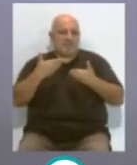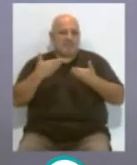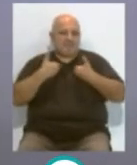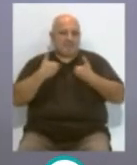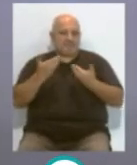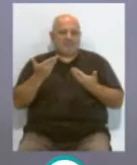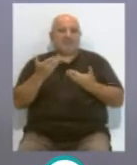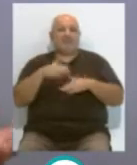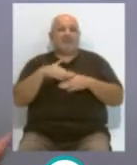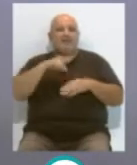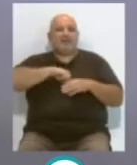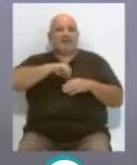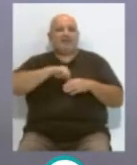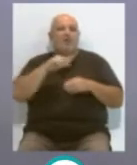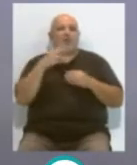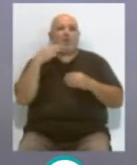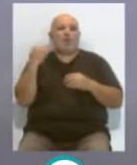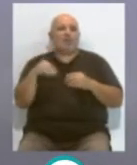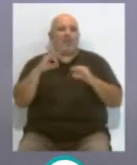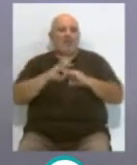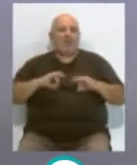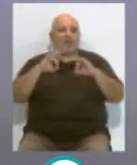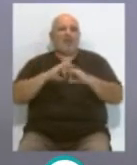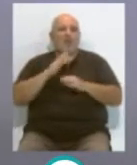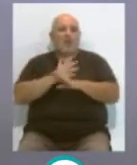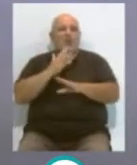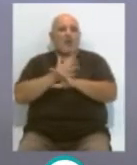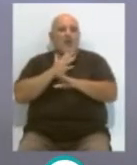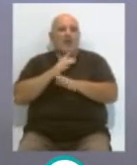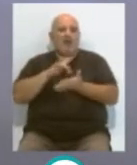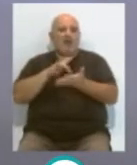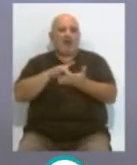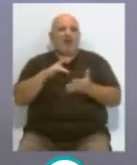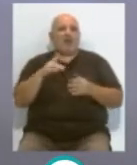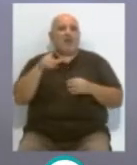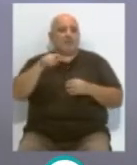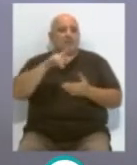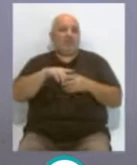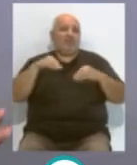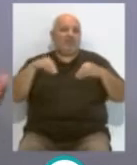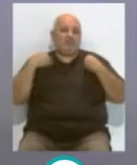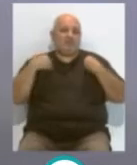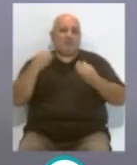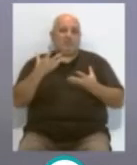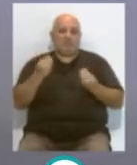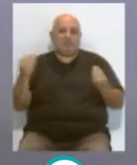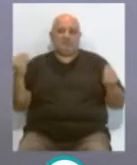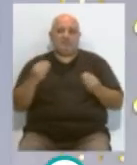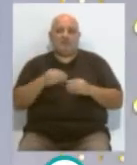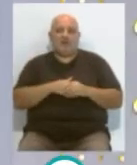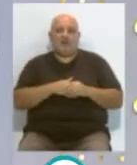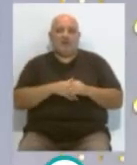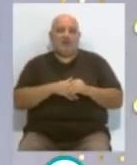cabo podemos decir que no tuvo juventud, porque todo ha sido jugar, jugar, no tuvo juventud, la tuvo y disfrutó grandísimo. Muchísimo.